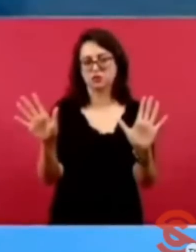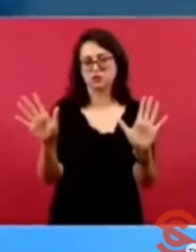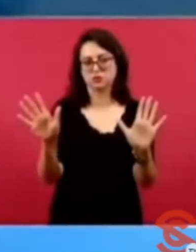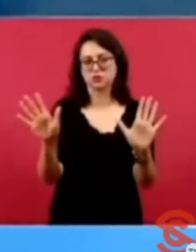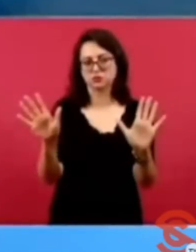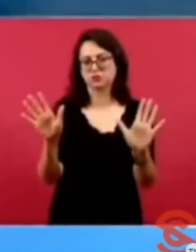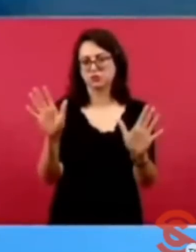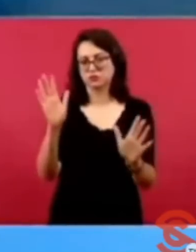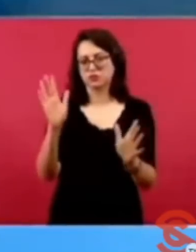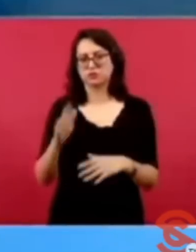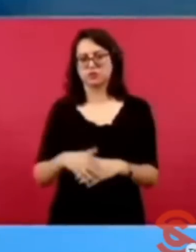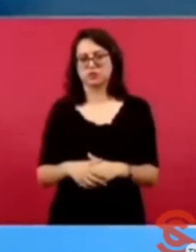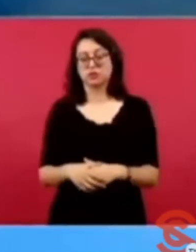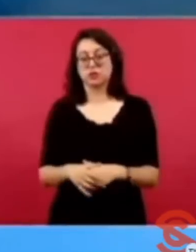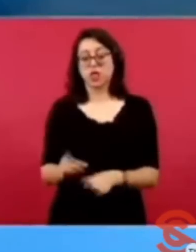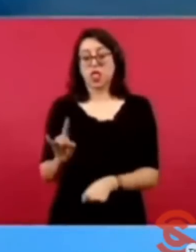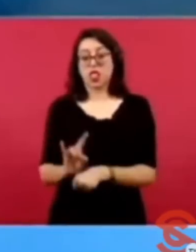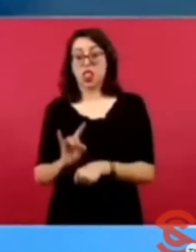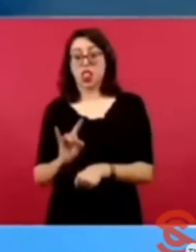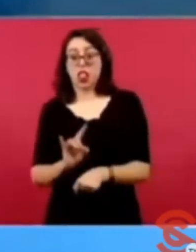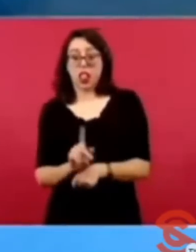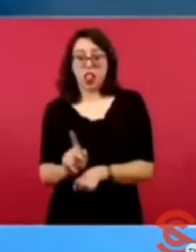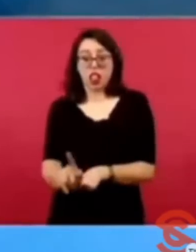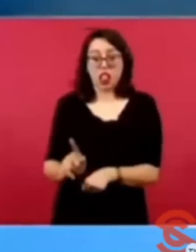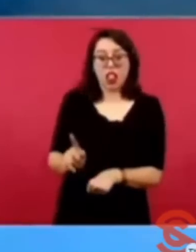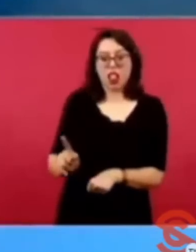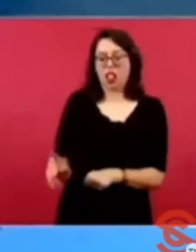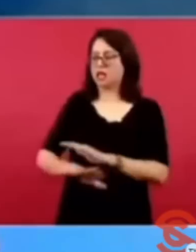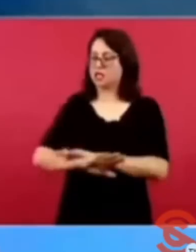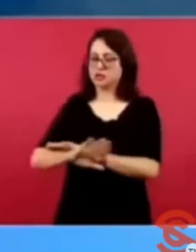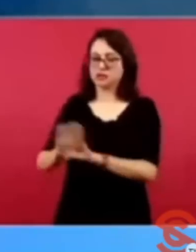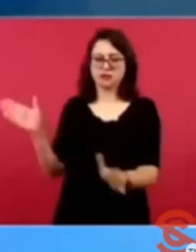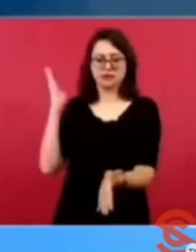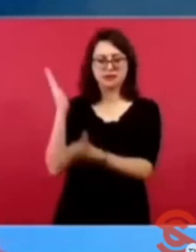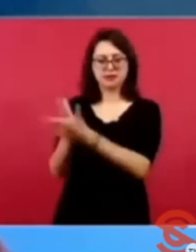basta con la simulación.